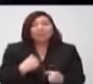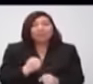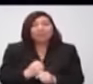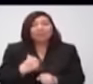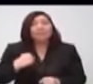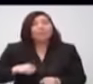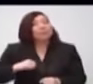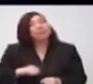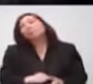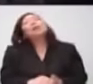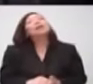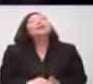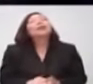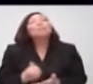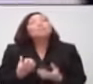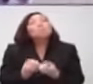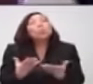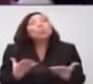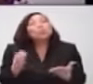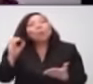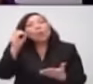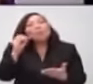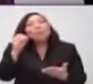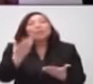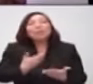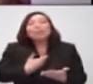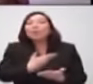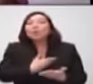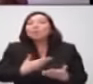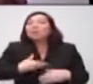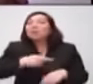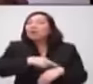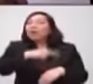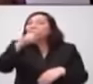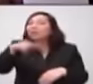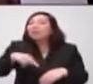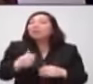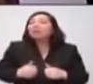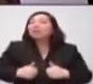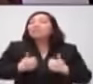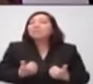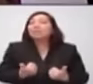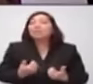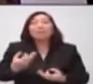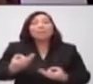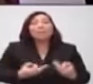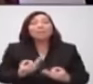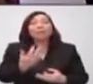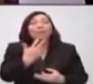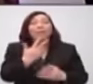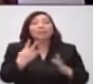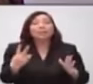La municipalidad, muchas oportunidades, y el gobierno regional, que recibe también un presupuesto de